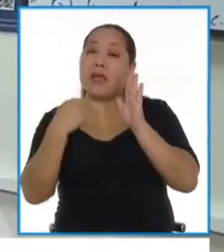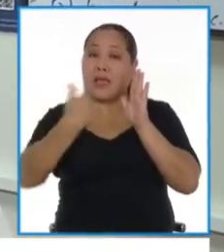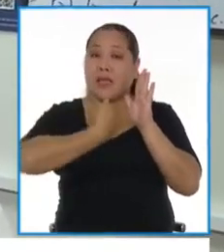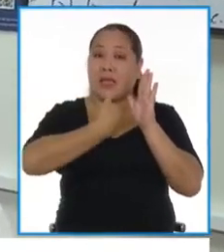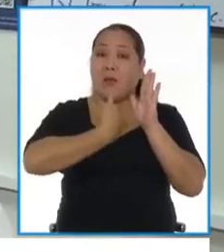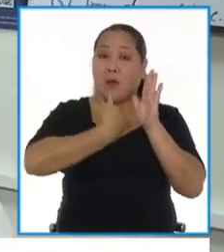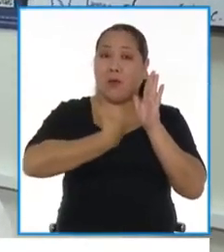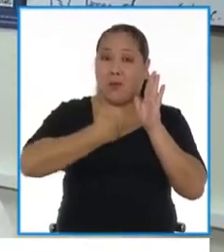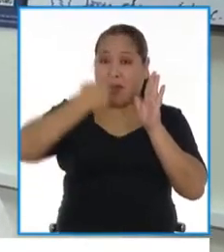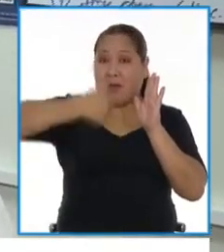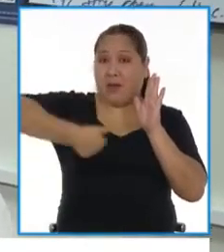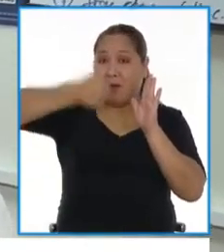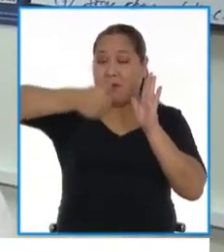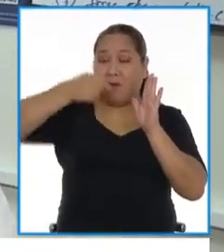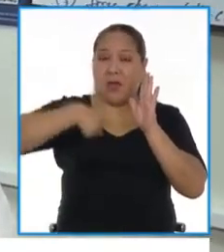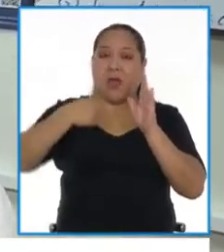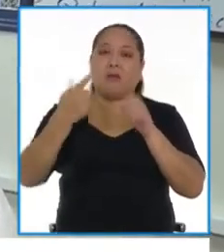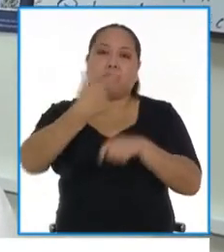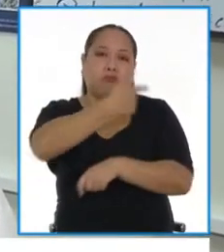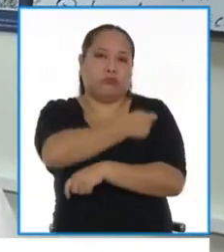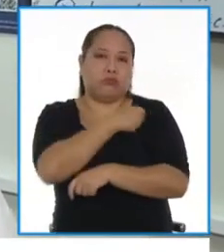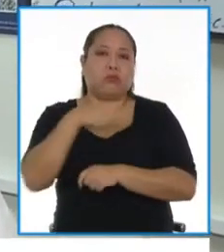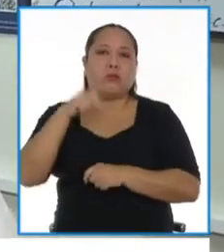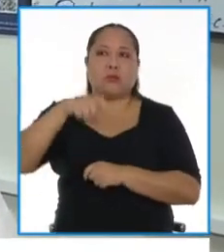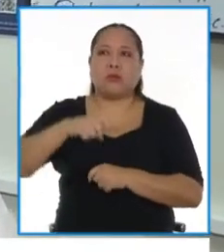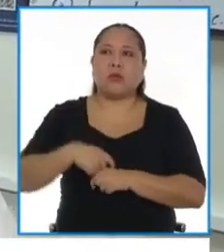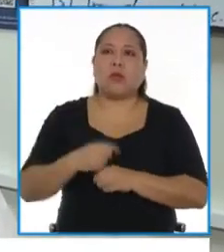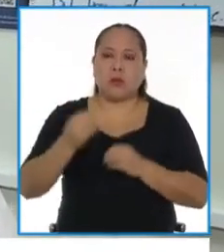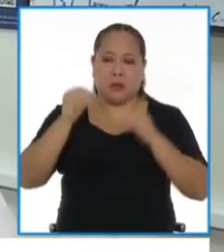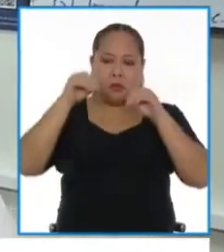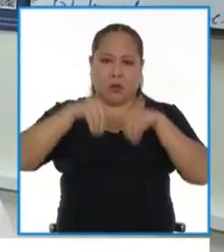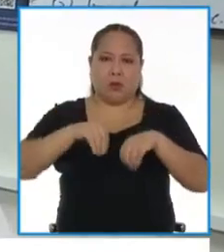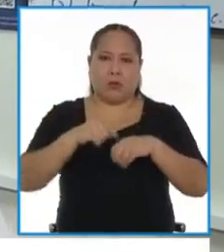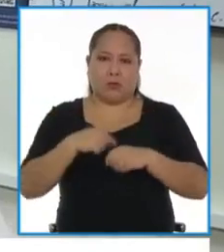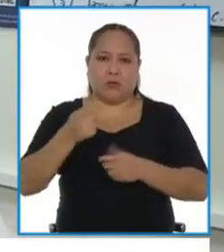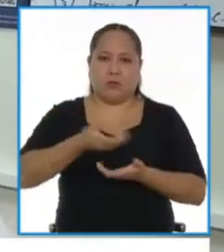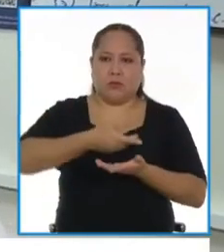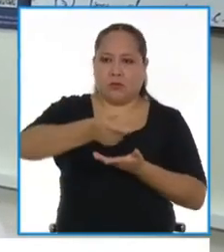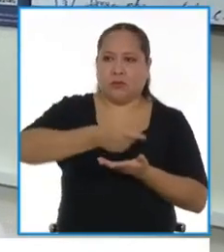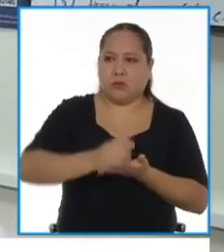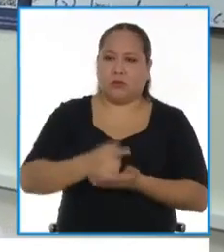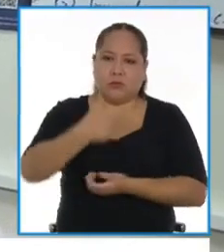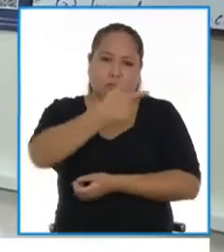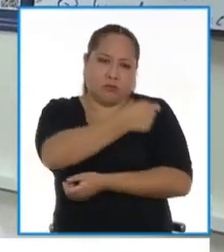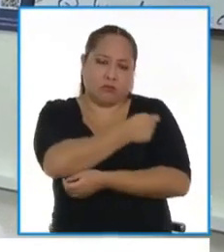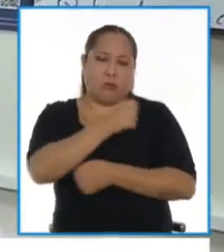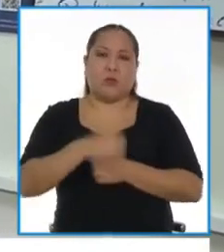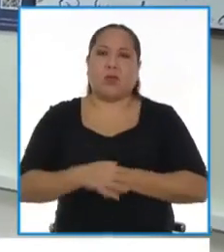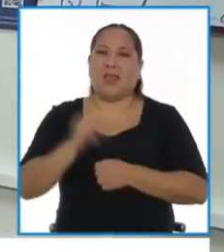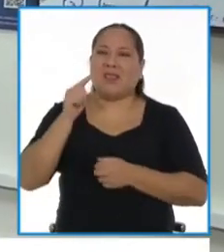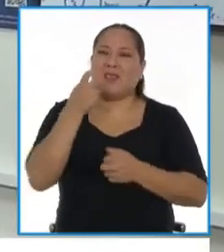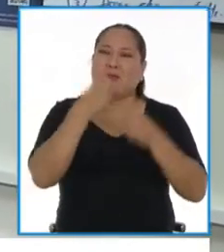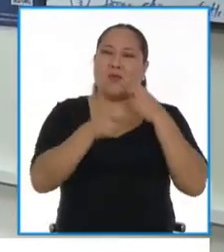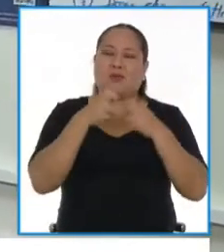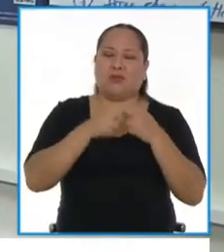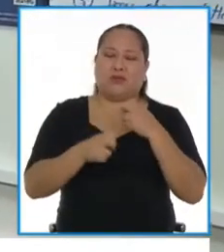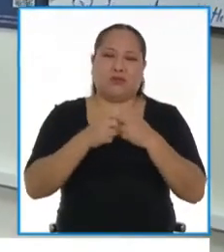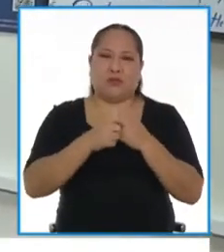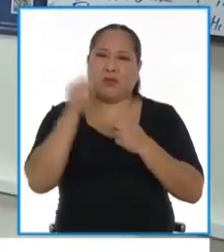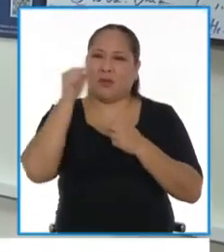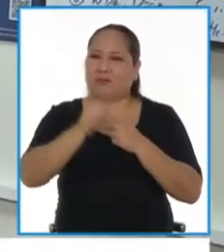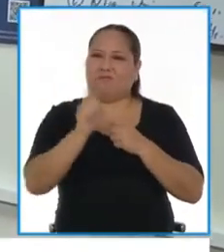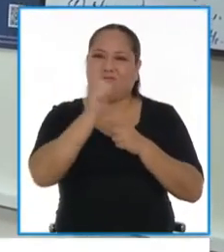vacunó, aduciendo de que tenían que terminar las vacunas, y eso es que se ha aplicado. El escándalo y la